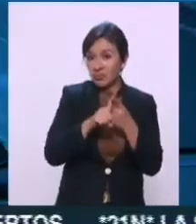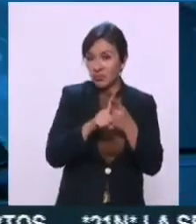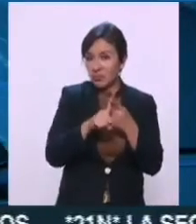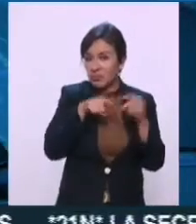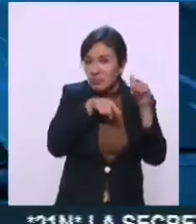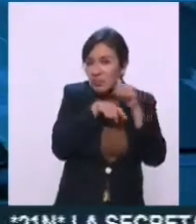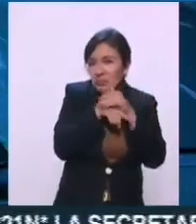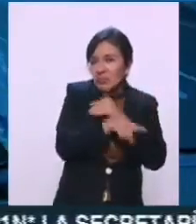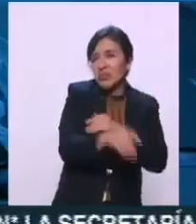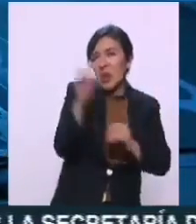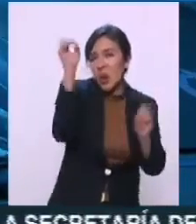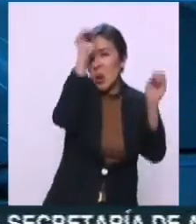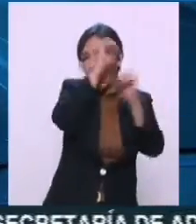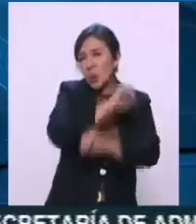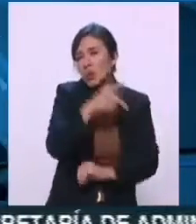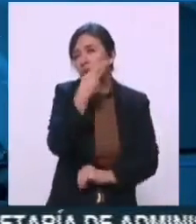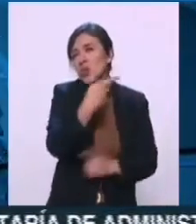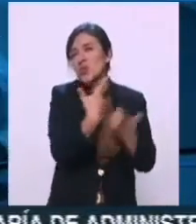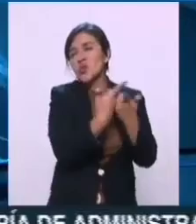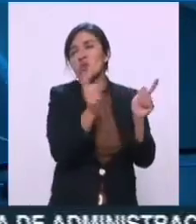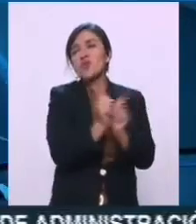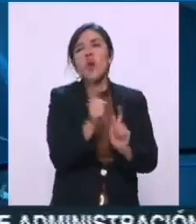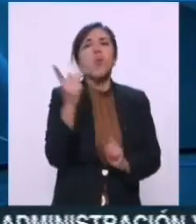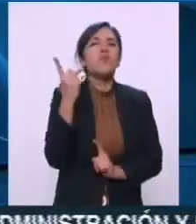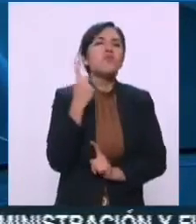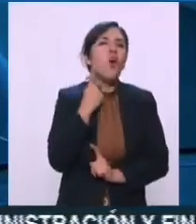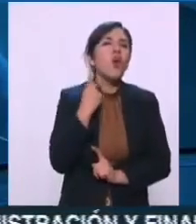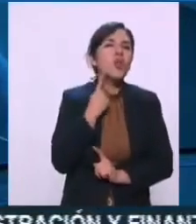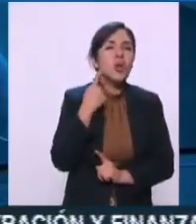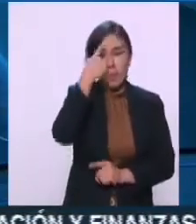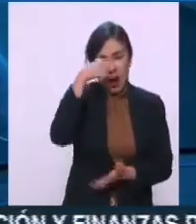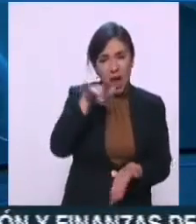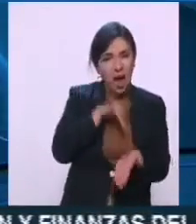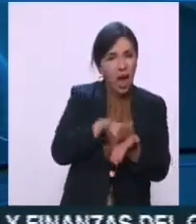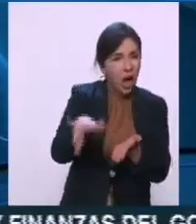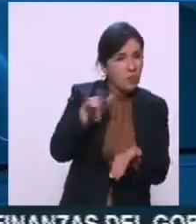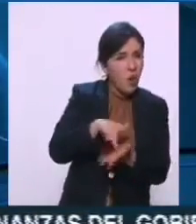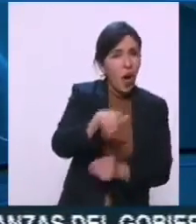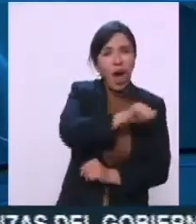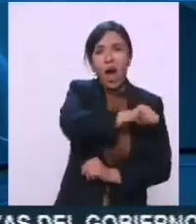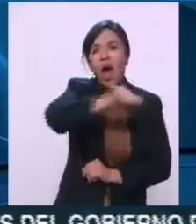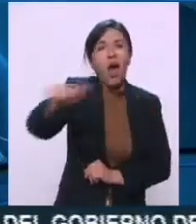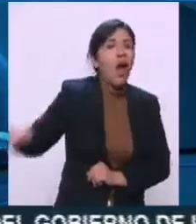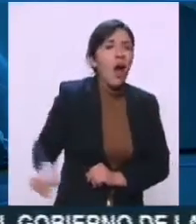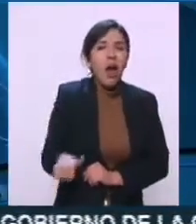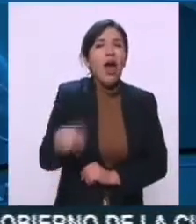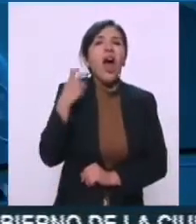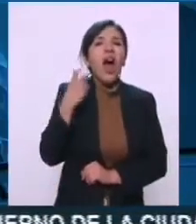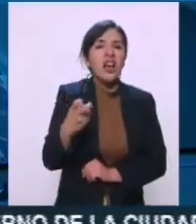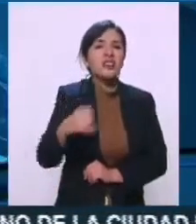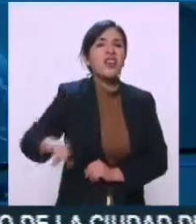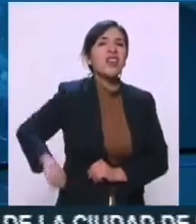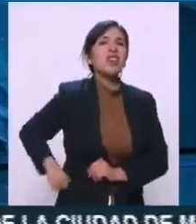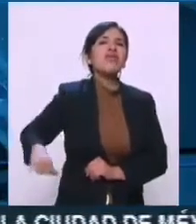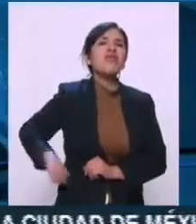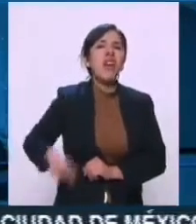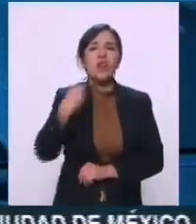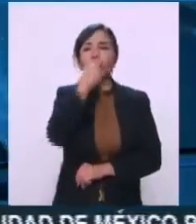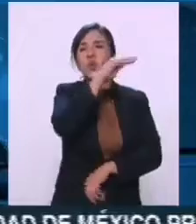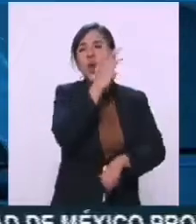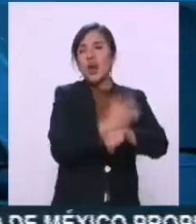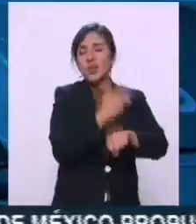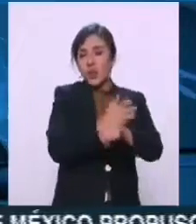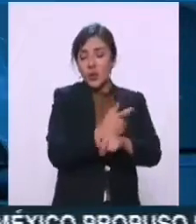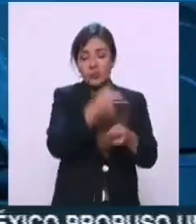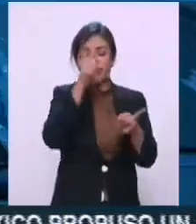sótanos de la organización geopolítica en favor de los intereses de Estados